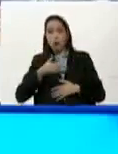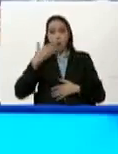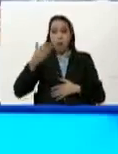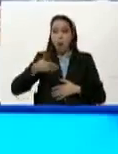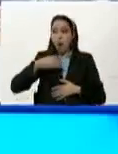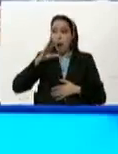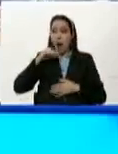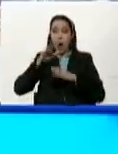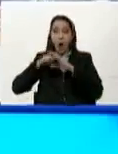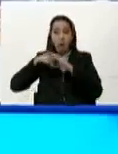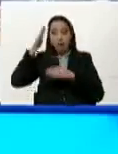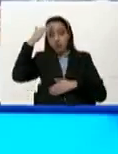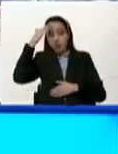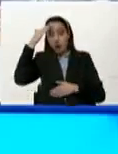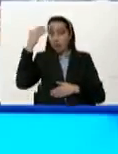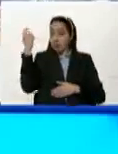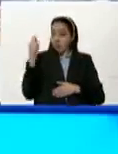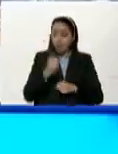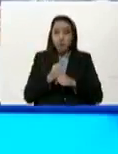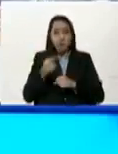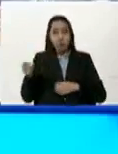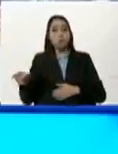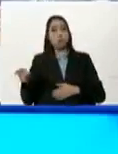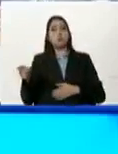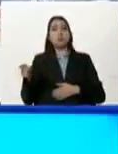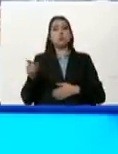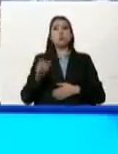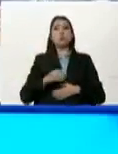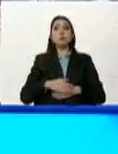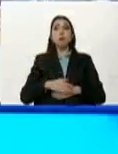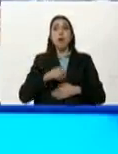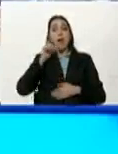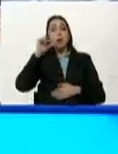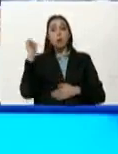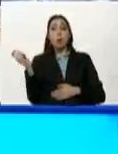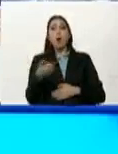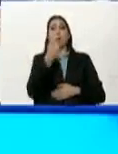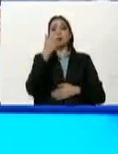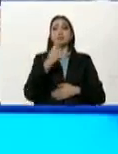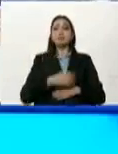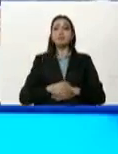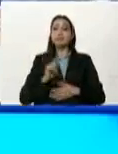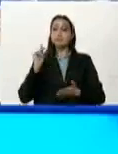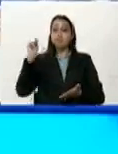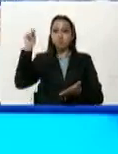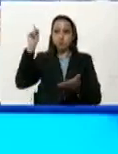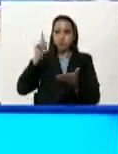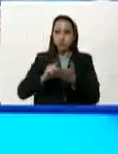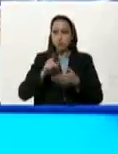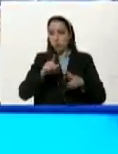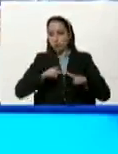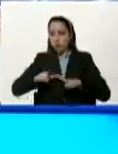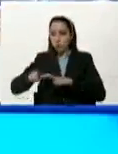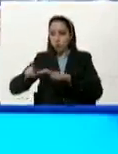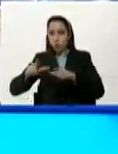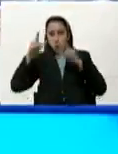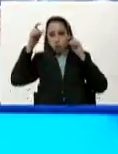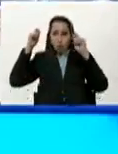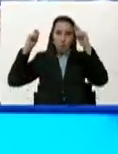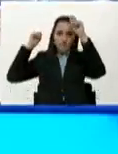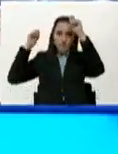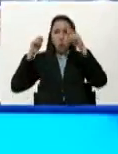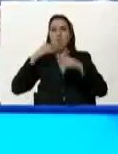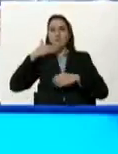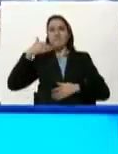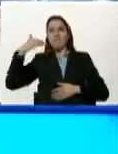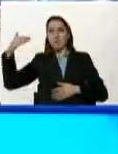joseba que muy trabajador allá en el guárico allá está en el sombrero famoso